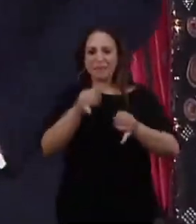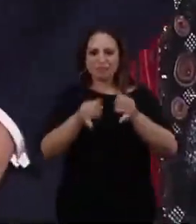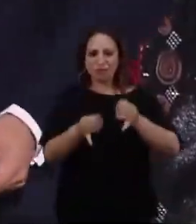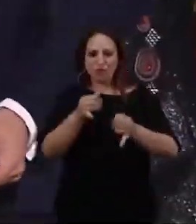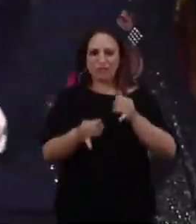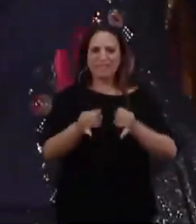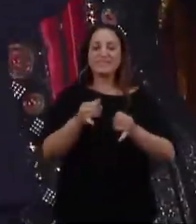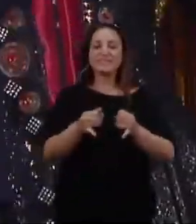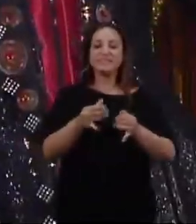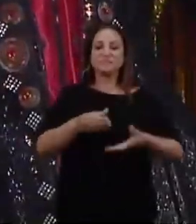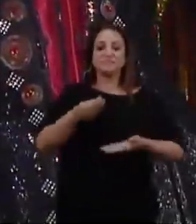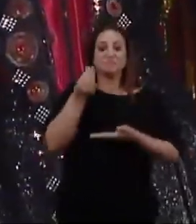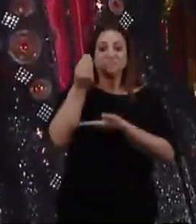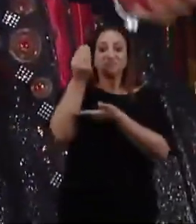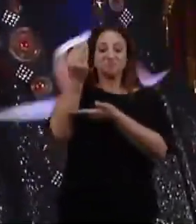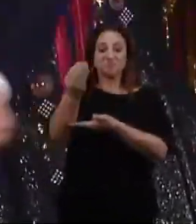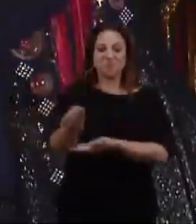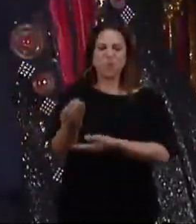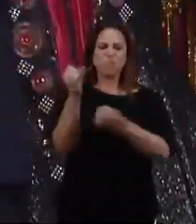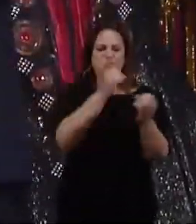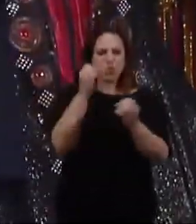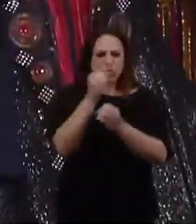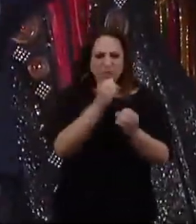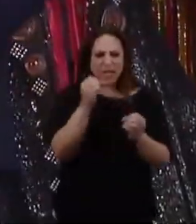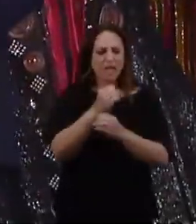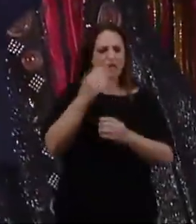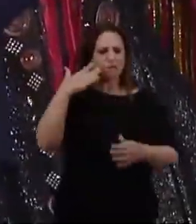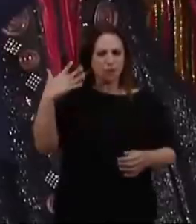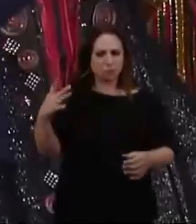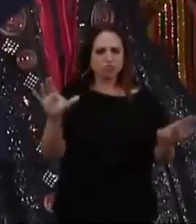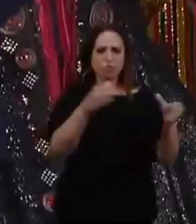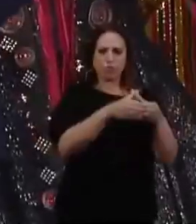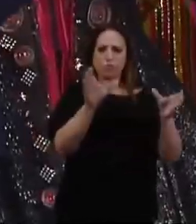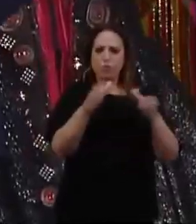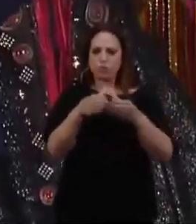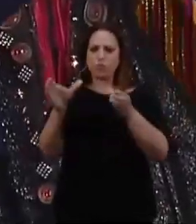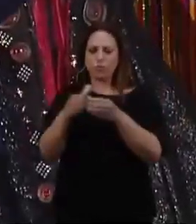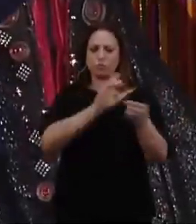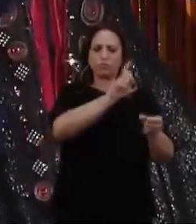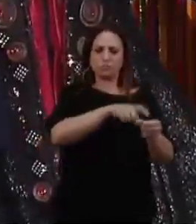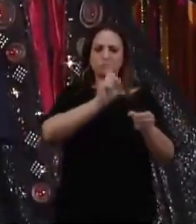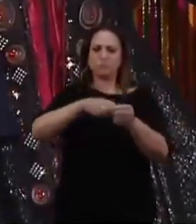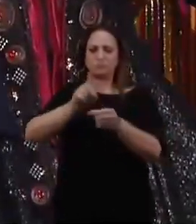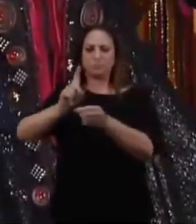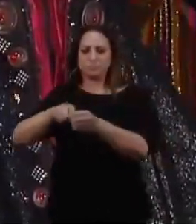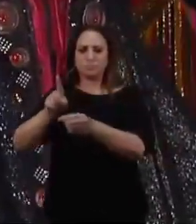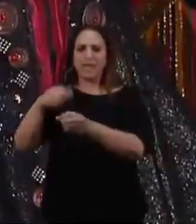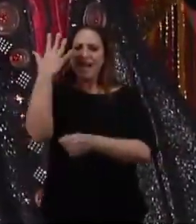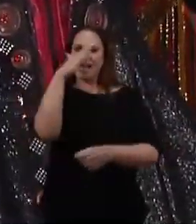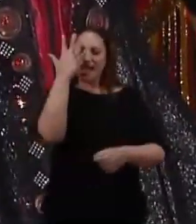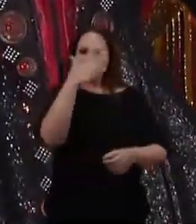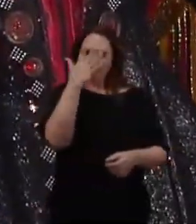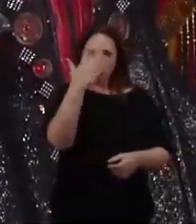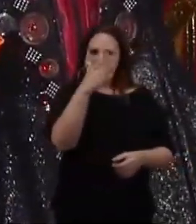aquí, un murguero de renombre que ha pasado pues, por diferentes agrupaciones y que lleva el carnaval dentro, desde donde estés ahora mismo en